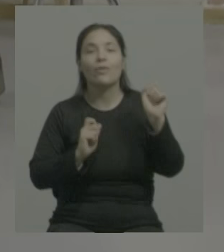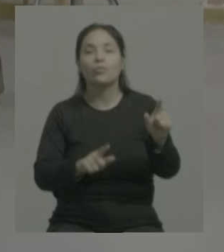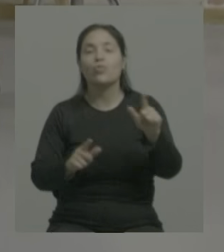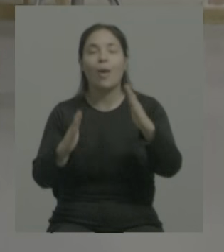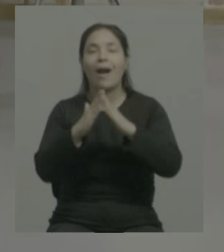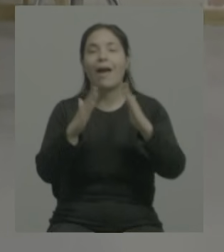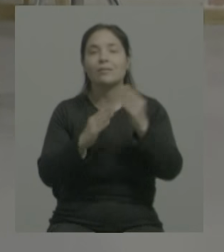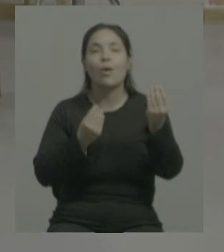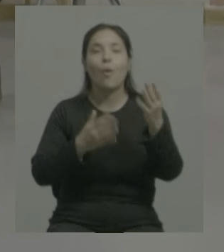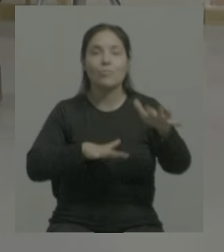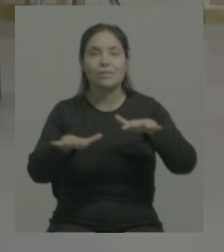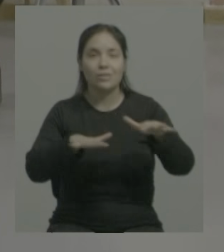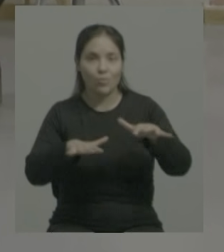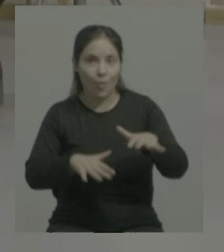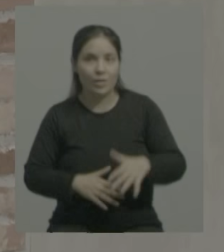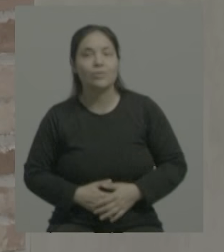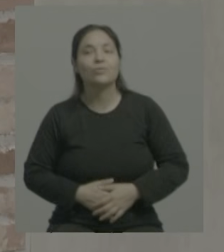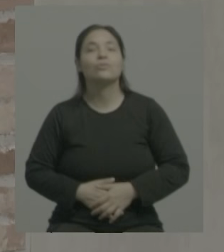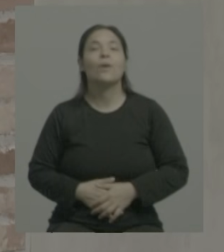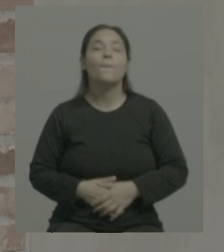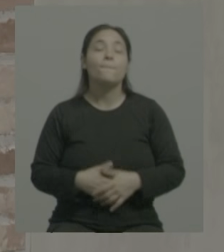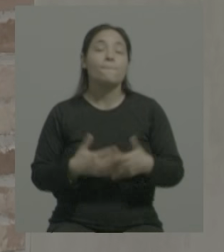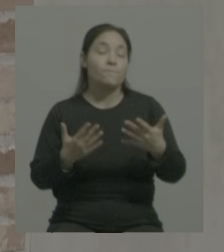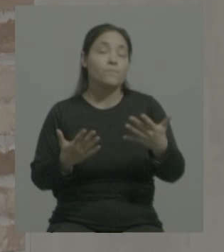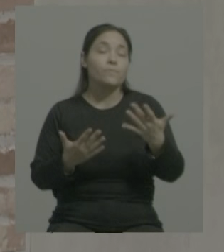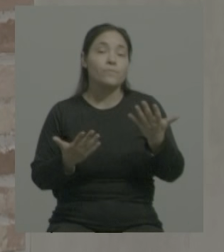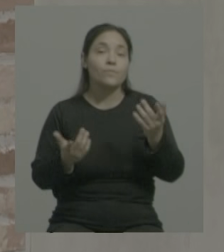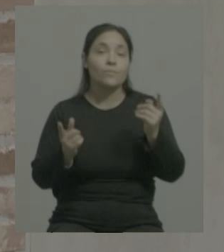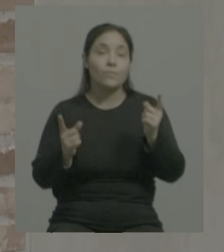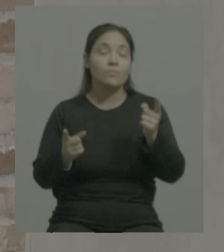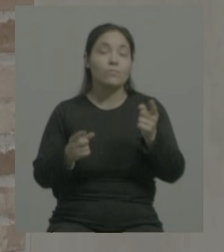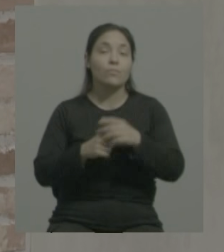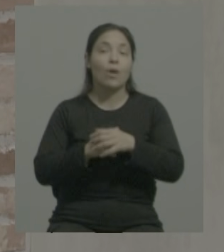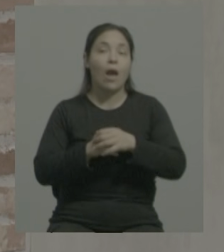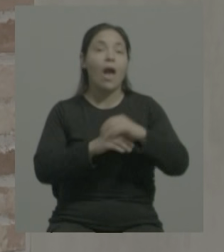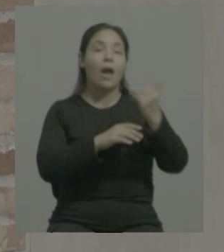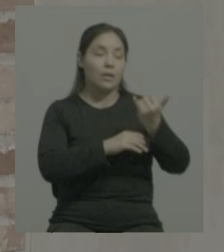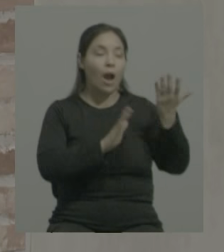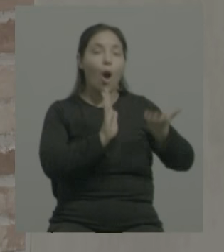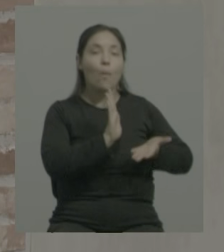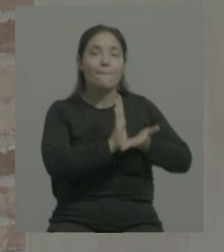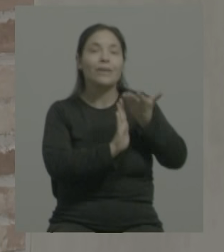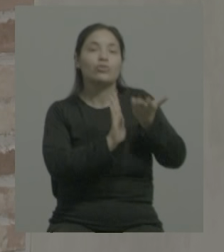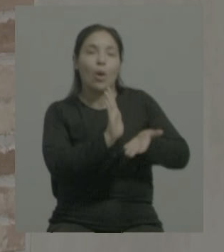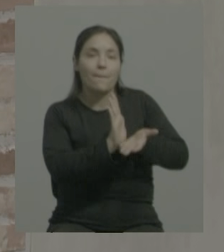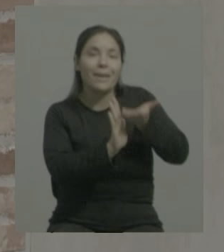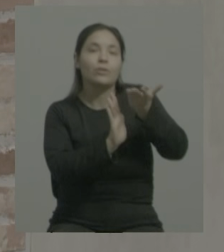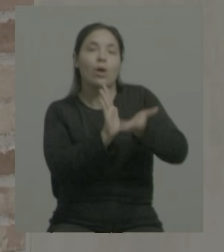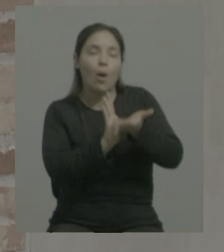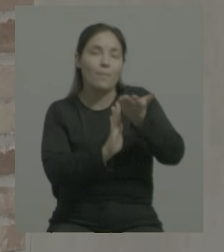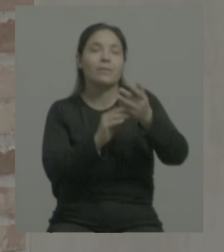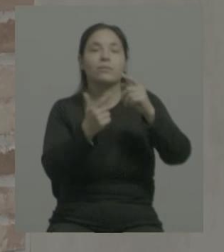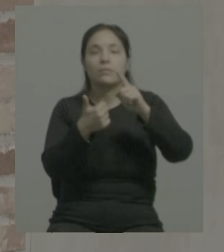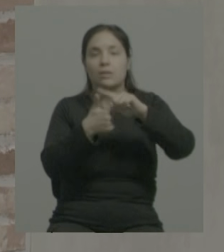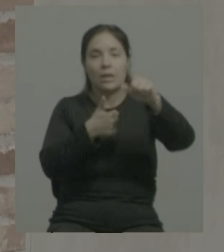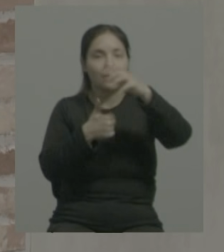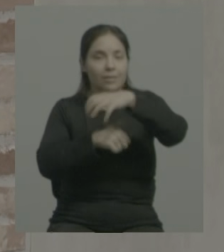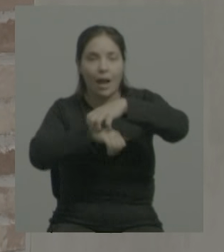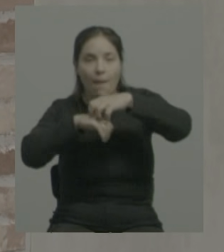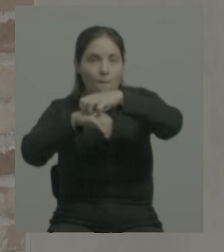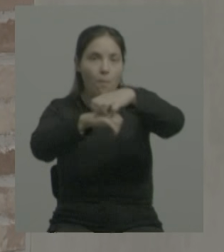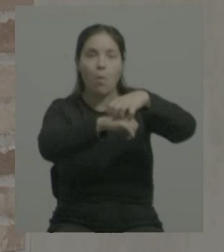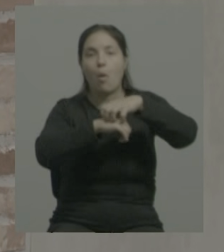situación económica, pero se viene hablando de, a partir de ciertos aumentos que se han ido dando, ya sea el transporte, la